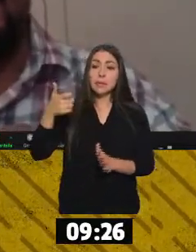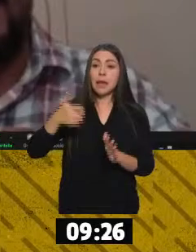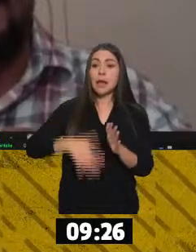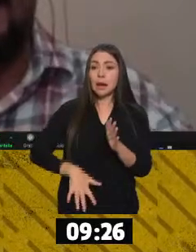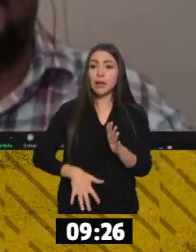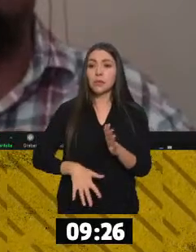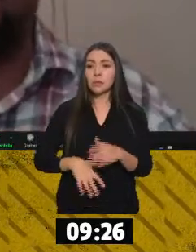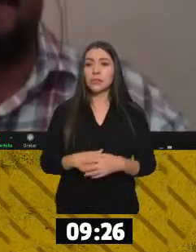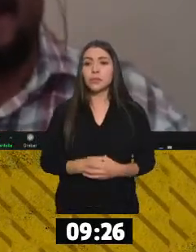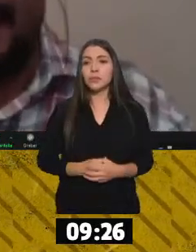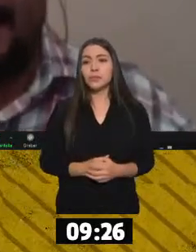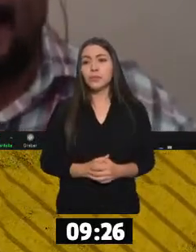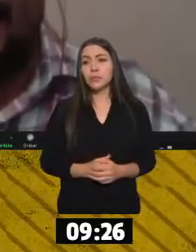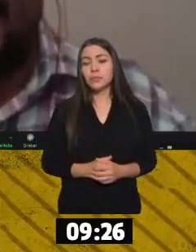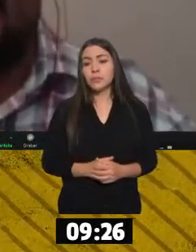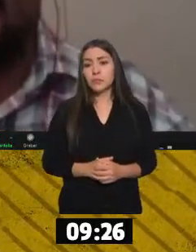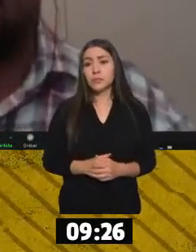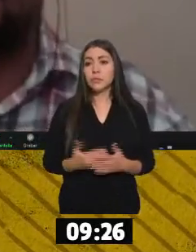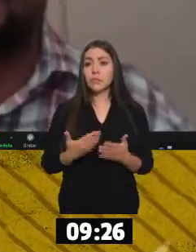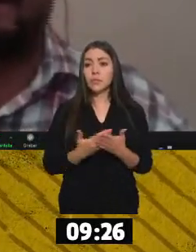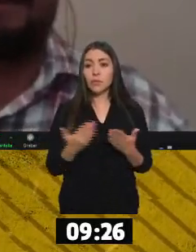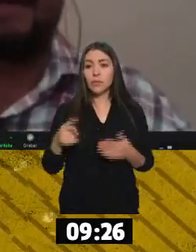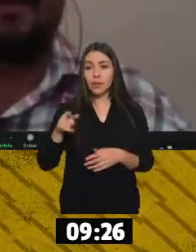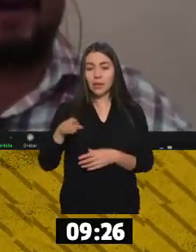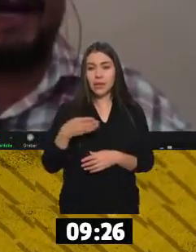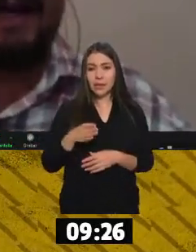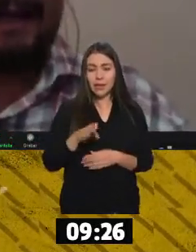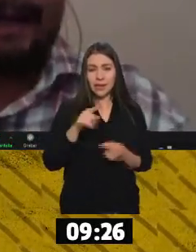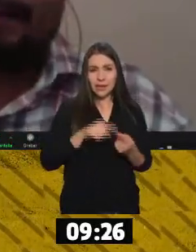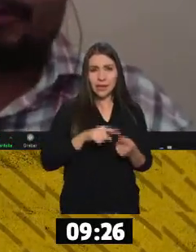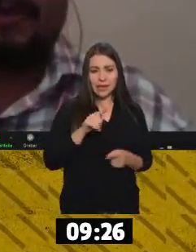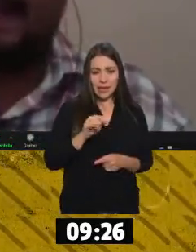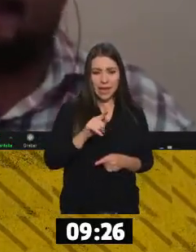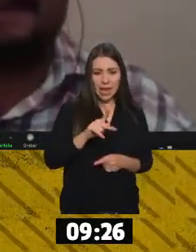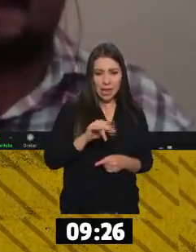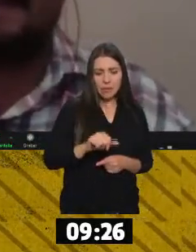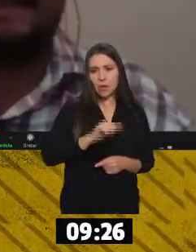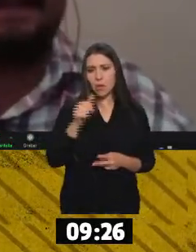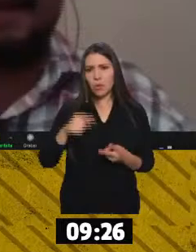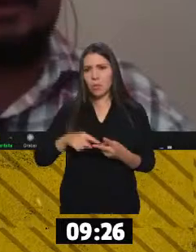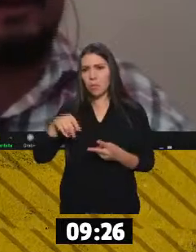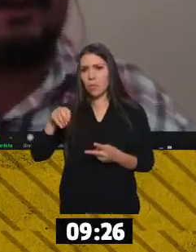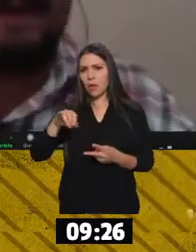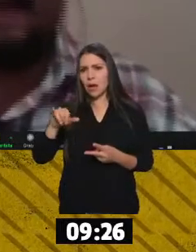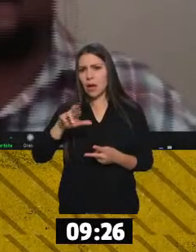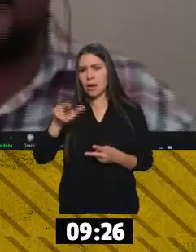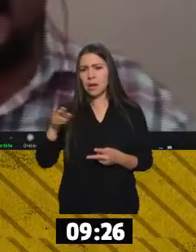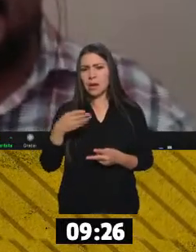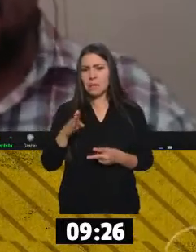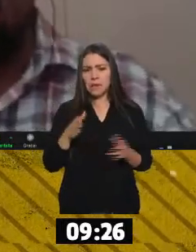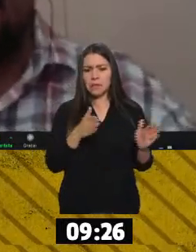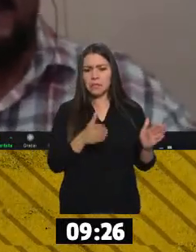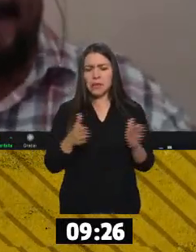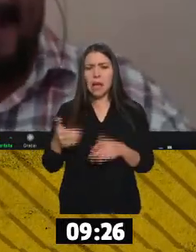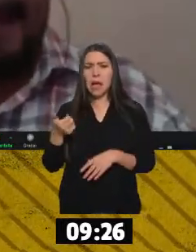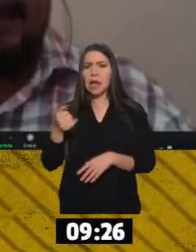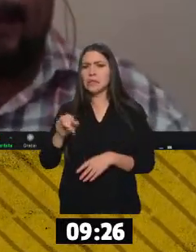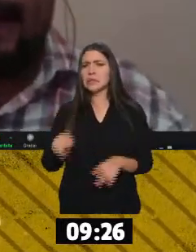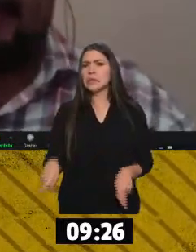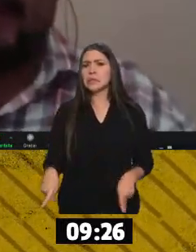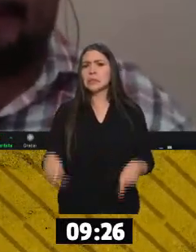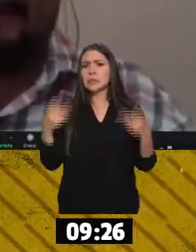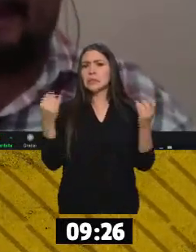muy barata. Ahora, además, quién sabe, al igual que con la tilapia y la mojarra, pues cualquier pez de ese tamaño te lo venden así. Entonces también